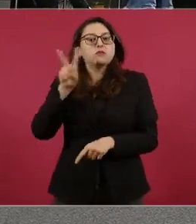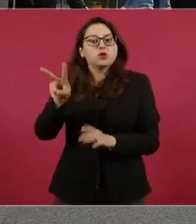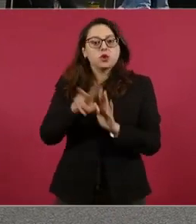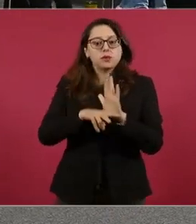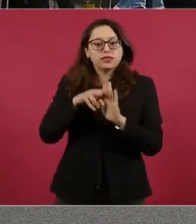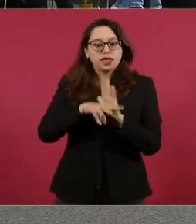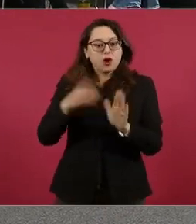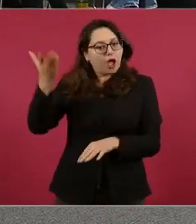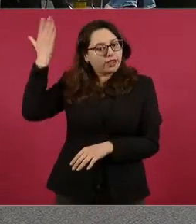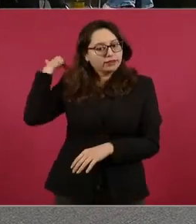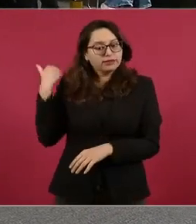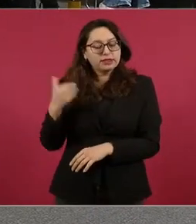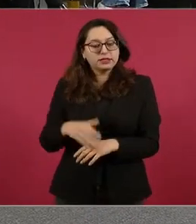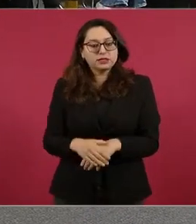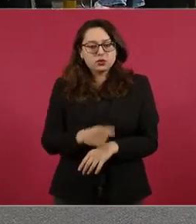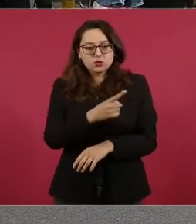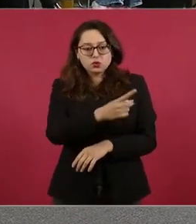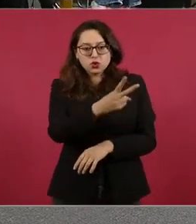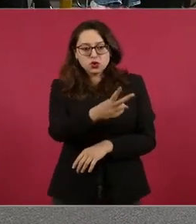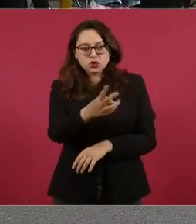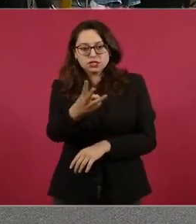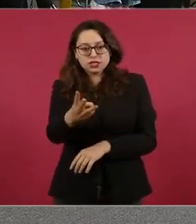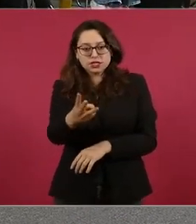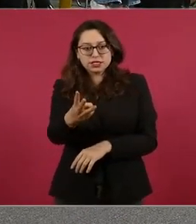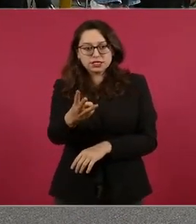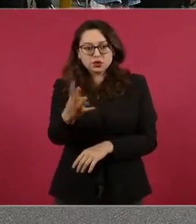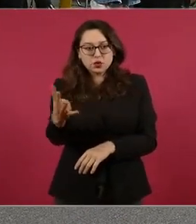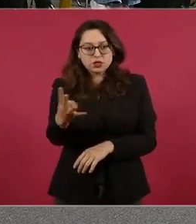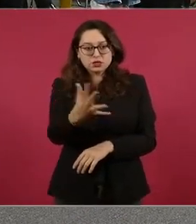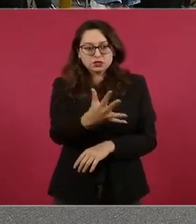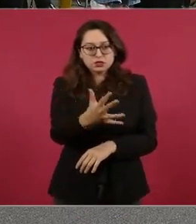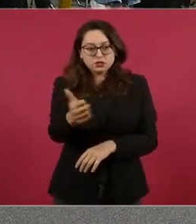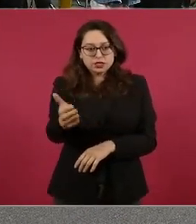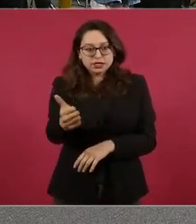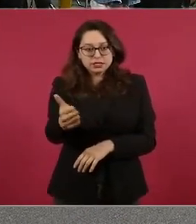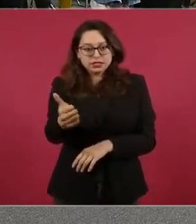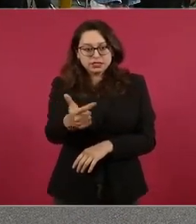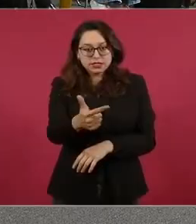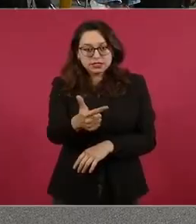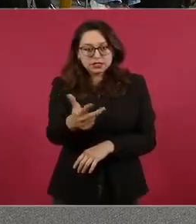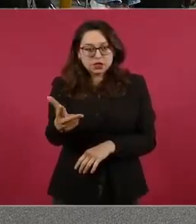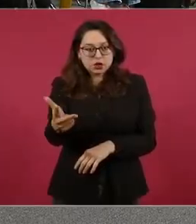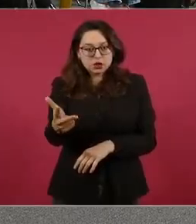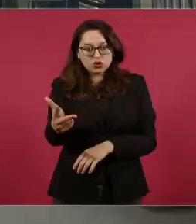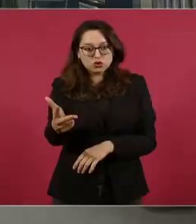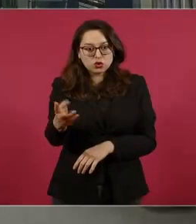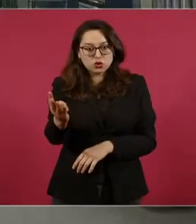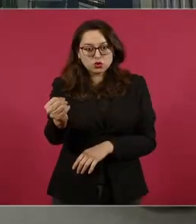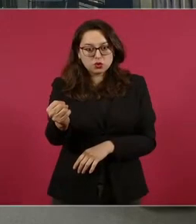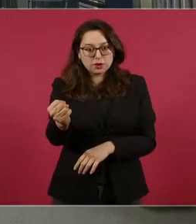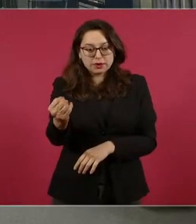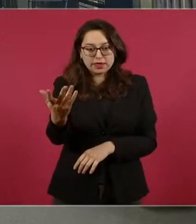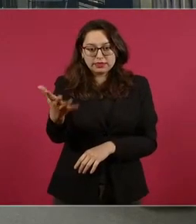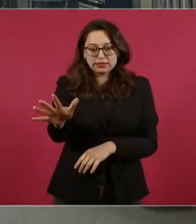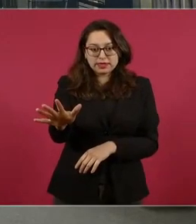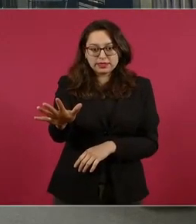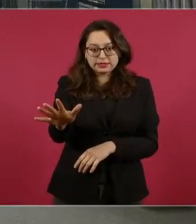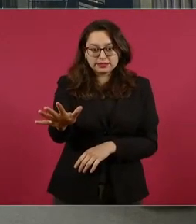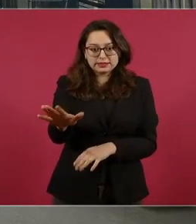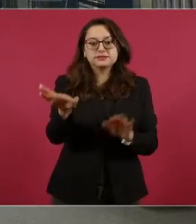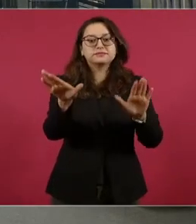arriba 1 2 3 4 5 6 7 8 9 10